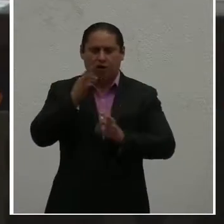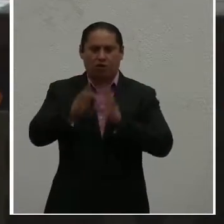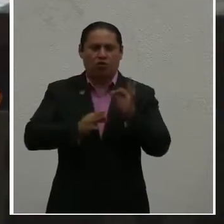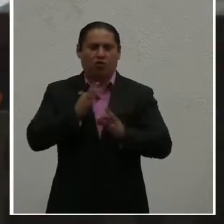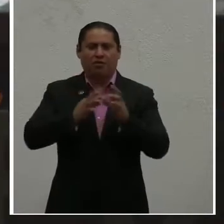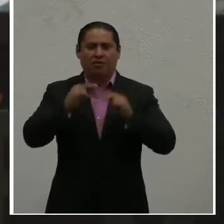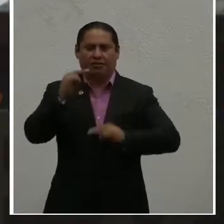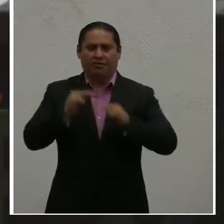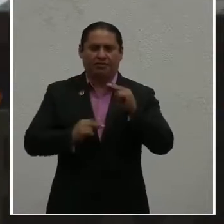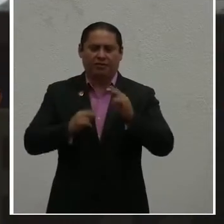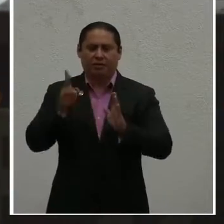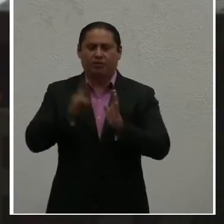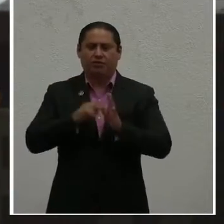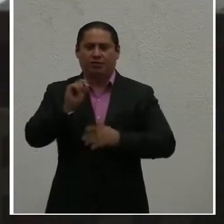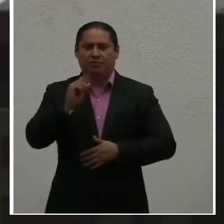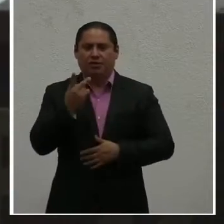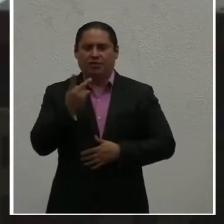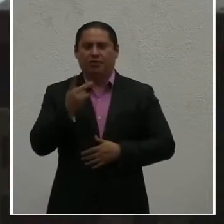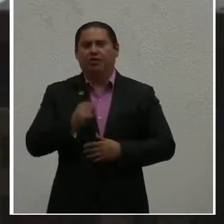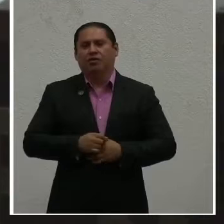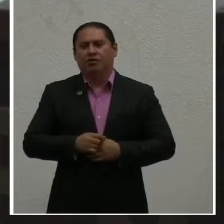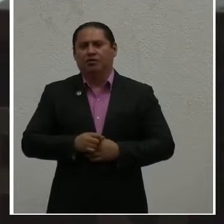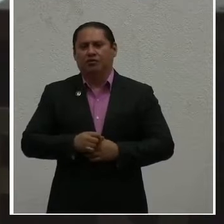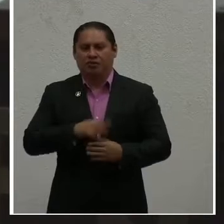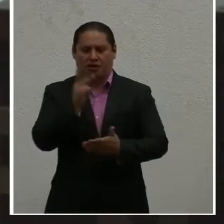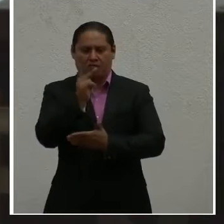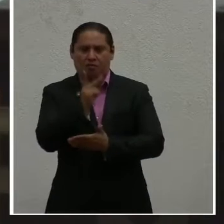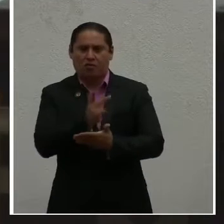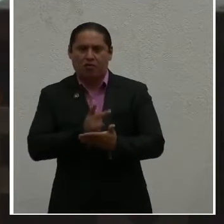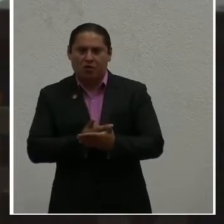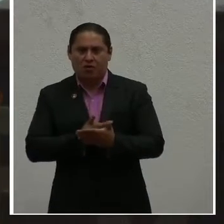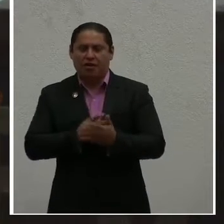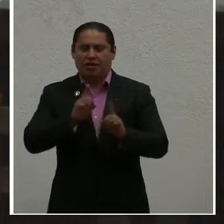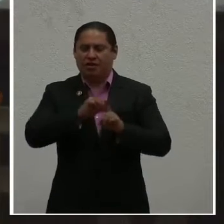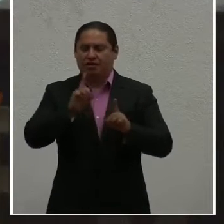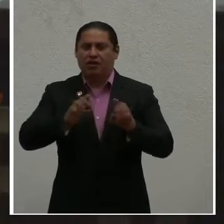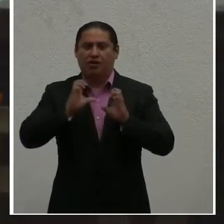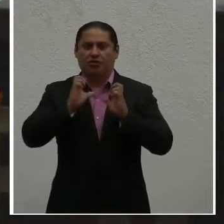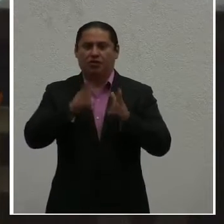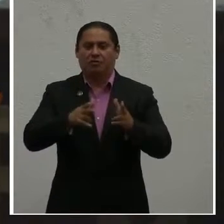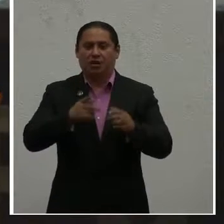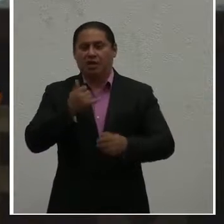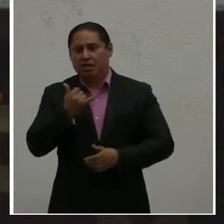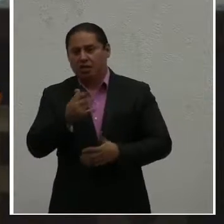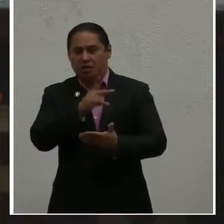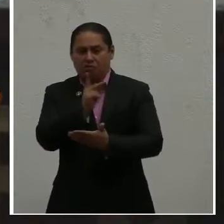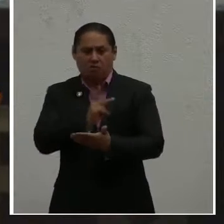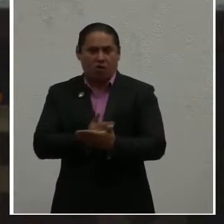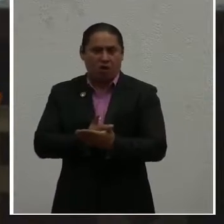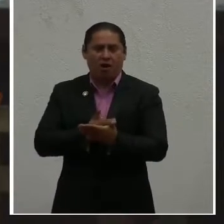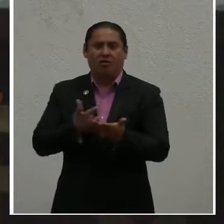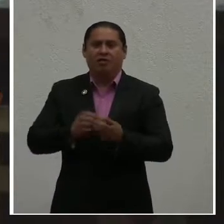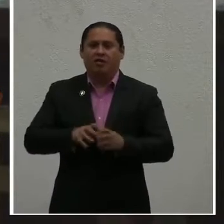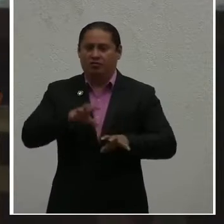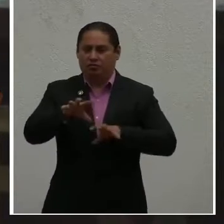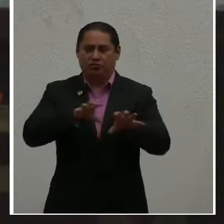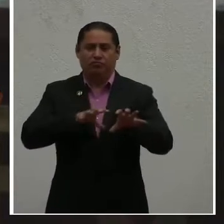cumplimiento 2021 del Plan Estatal de Desarrollo Chiapas y Programas Sectoriales